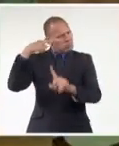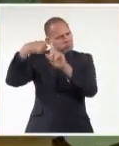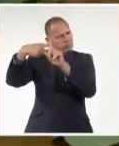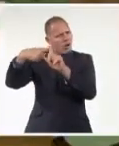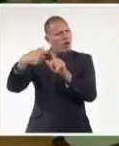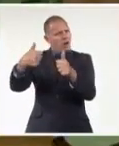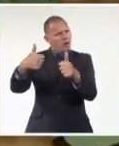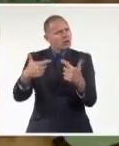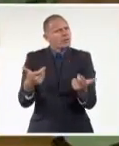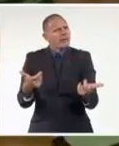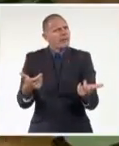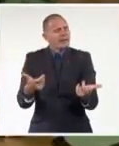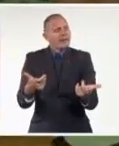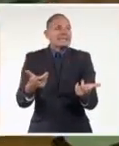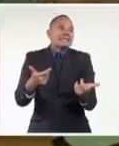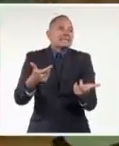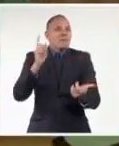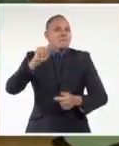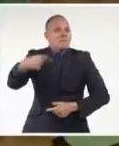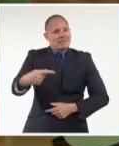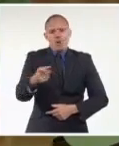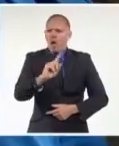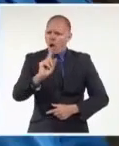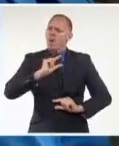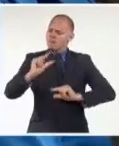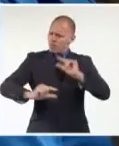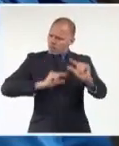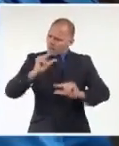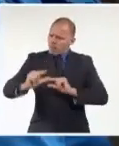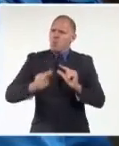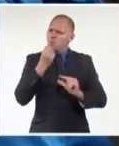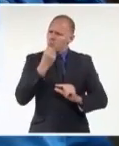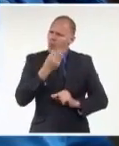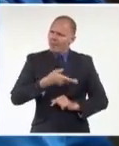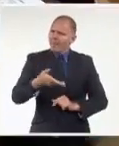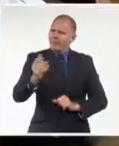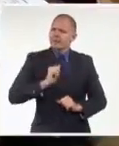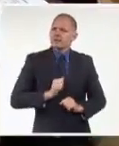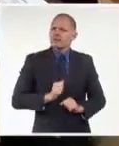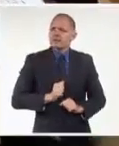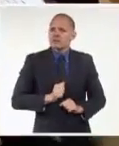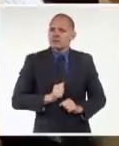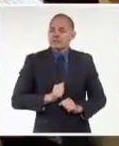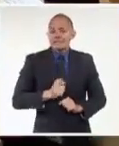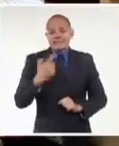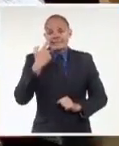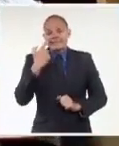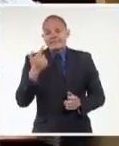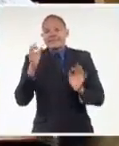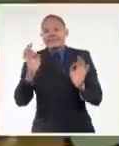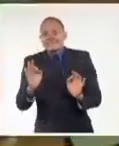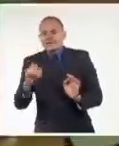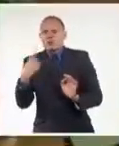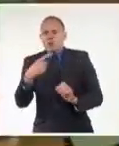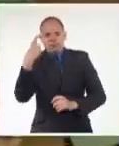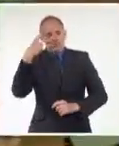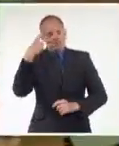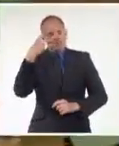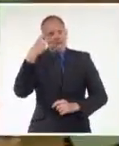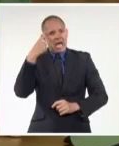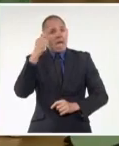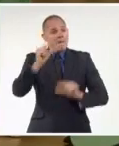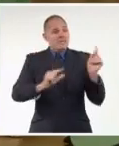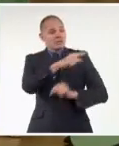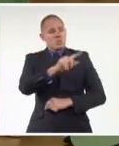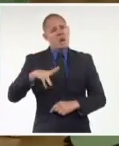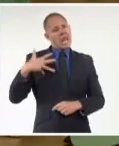tenemos. No de un día para otro, poco a poco lo vamos a resolver. Y todo lo que requiere una respuesta, una explicación, no la